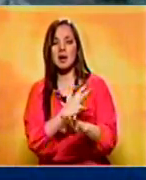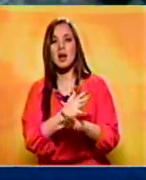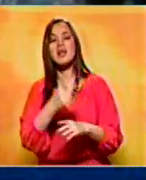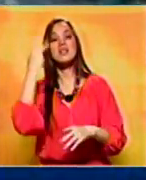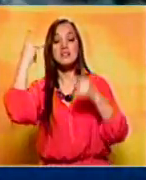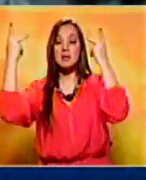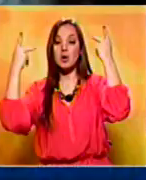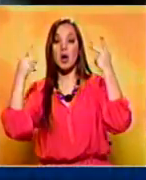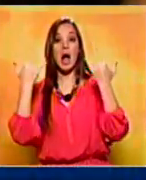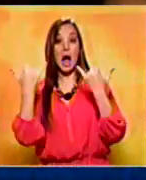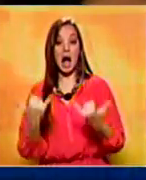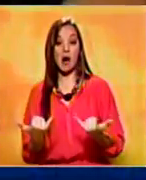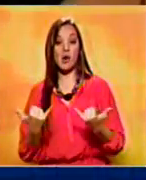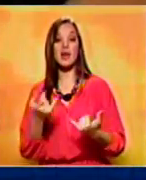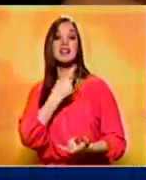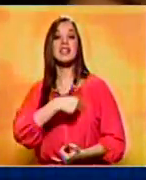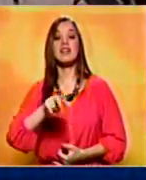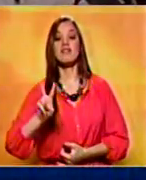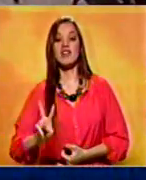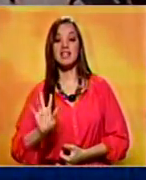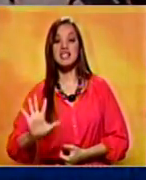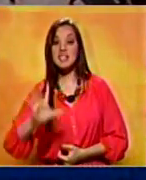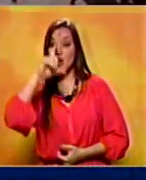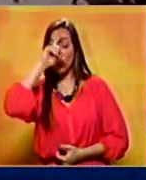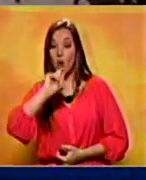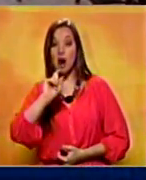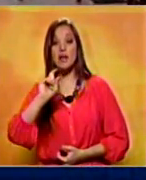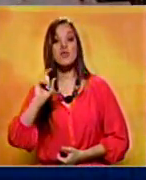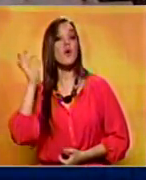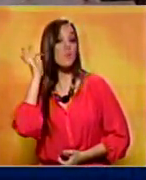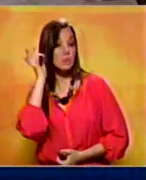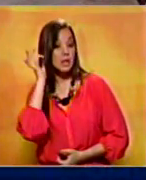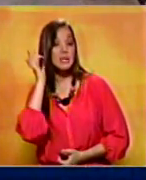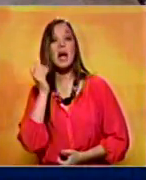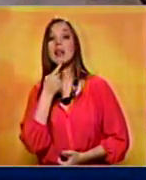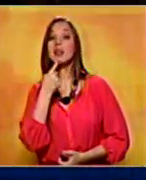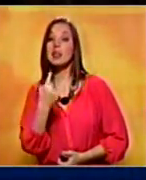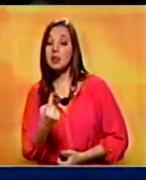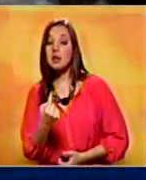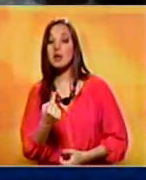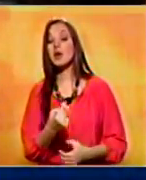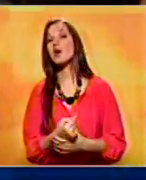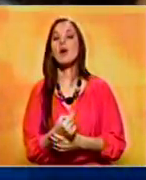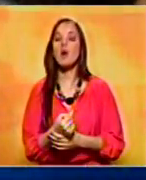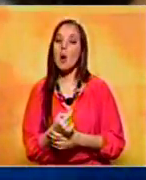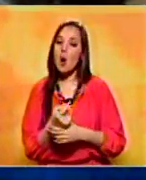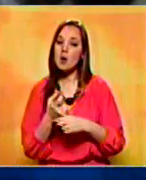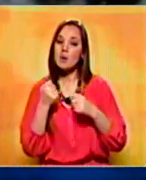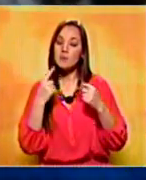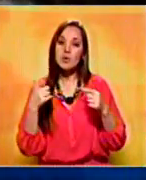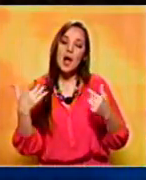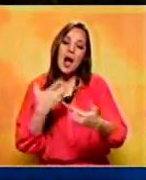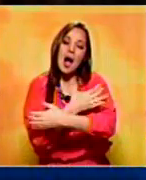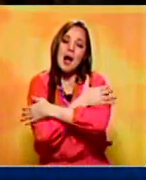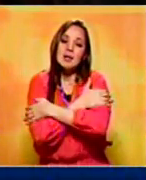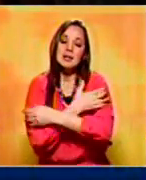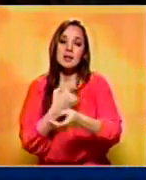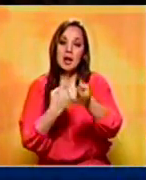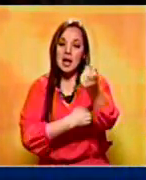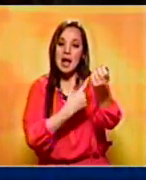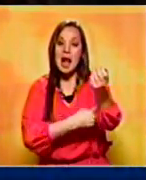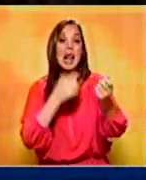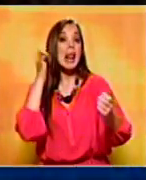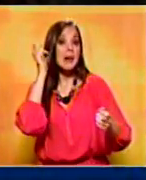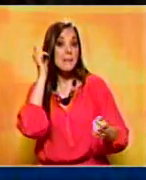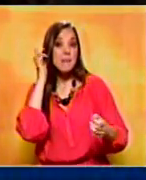La víctima, que ahora tiene 25 años, se identificó ante las autoridades después de encontrar recientemente a su hermana en la red social